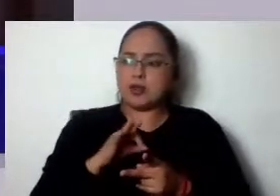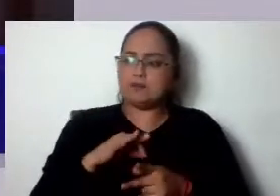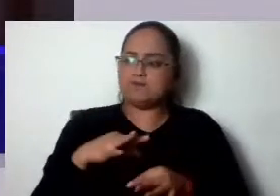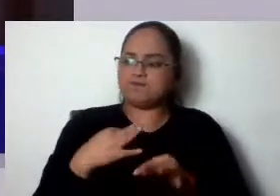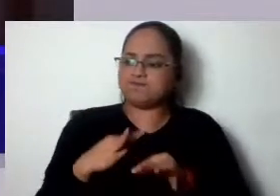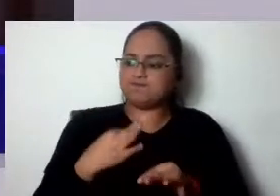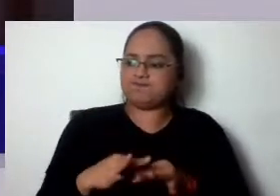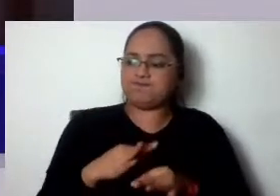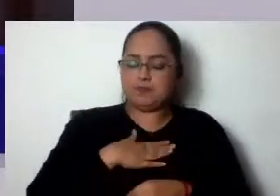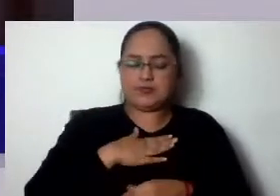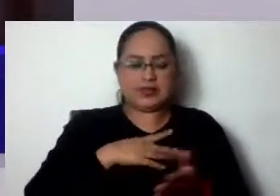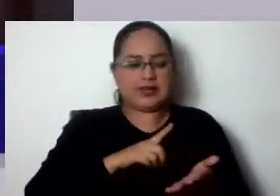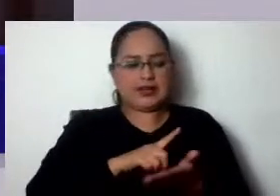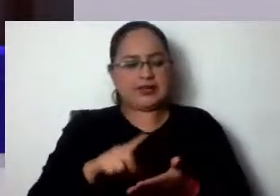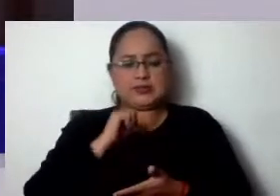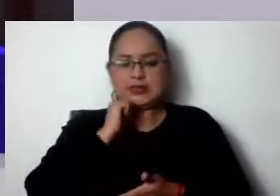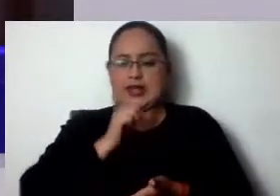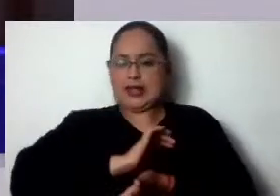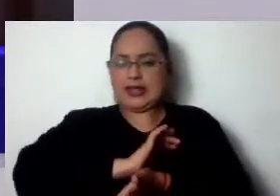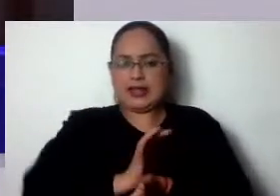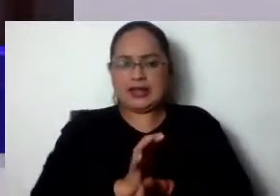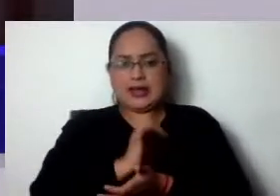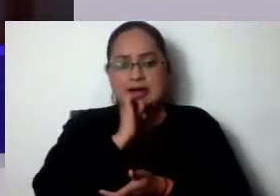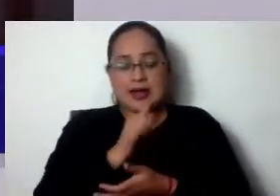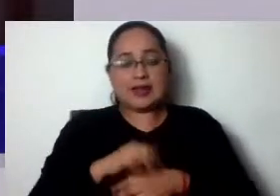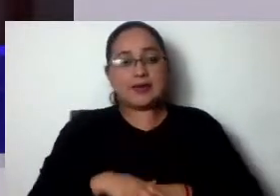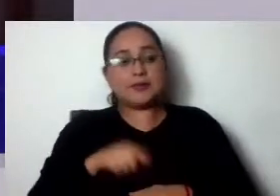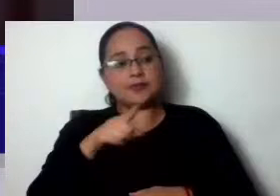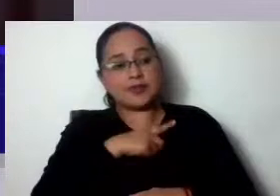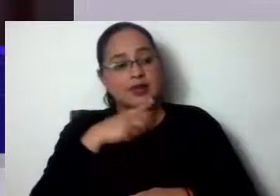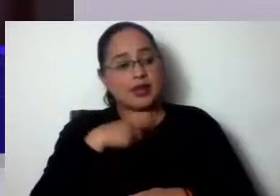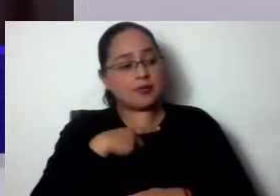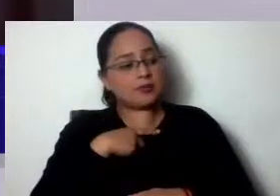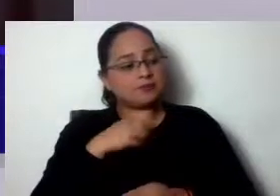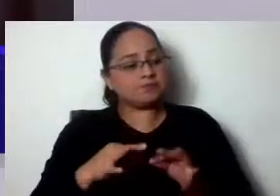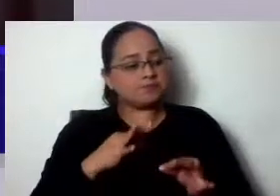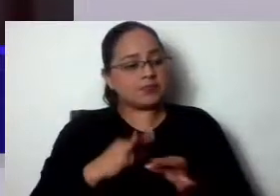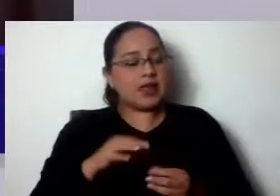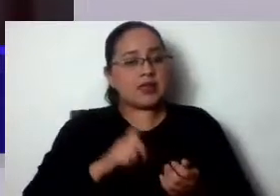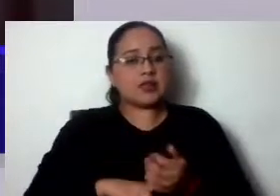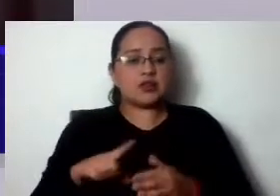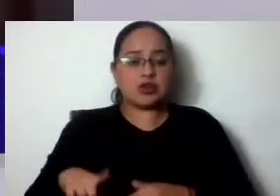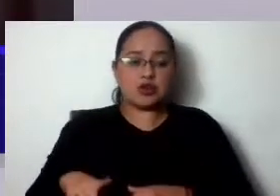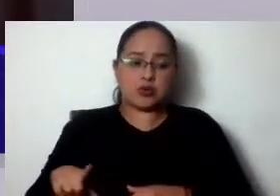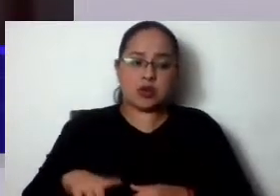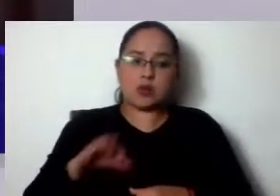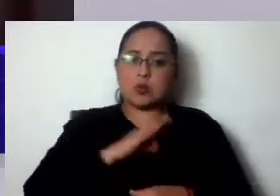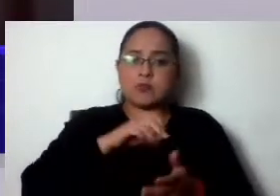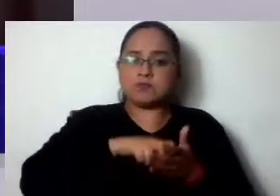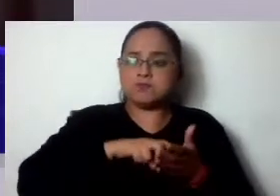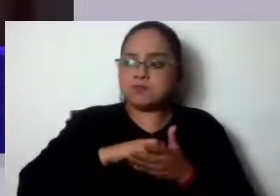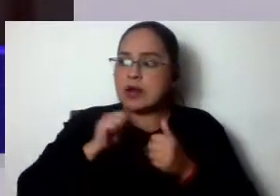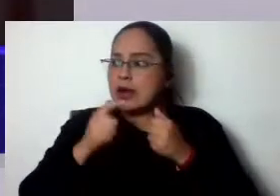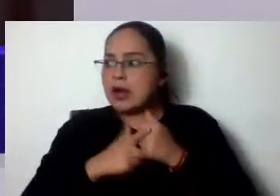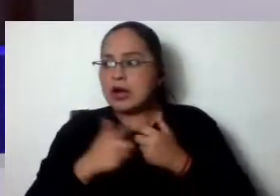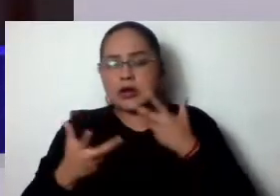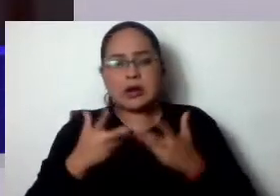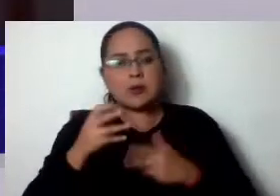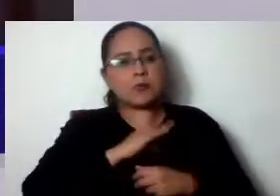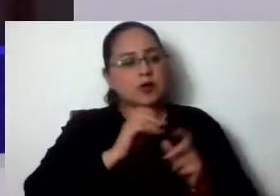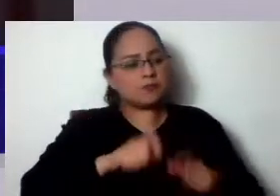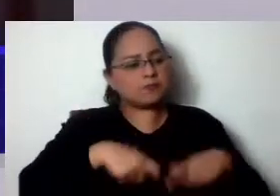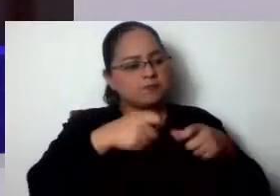discriminación la obligación de tomar medidas por parte del estado así como poderlos hacer efectivos